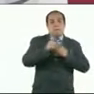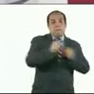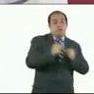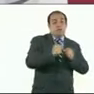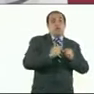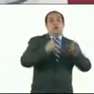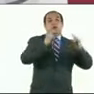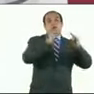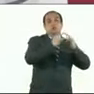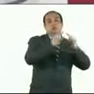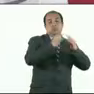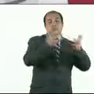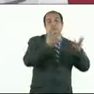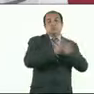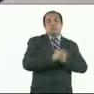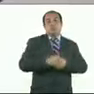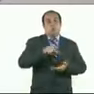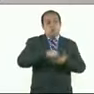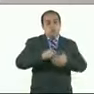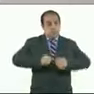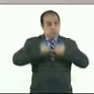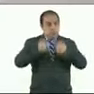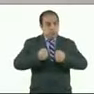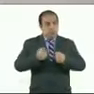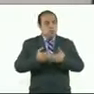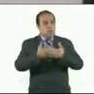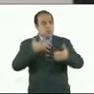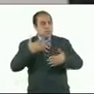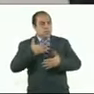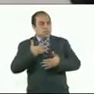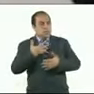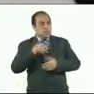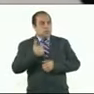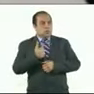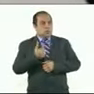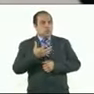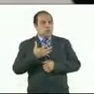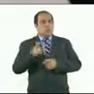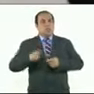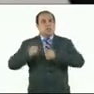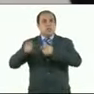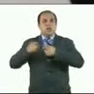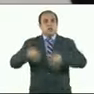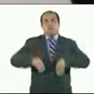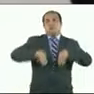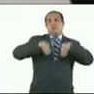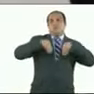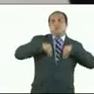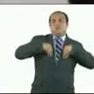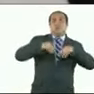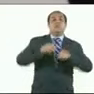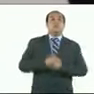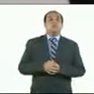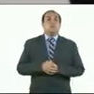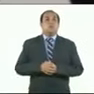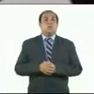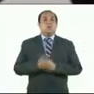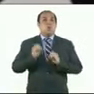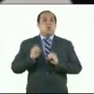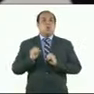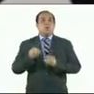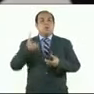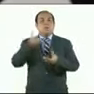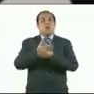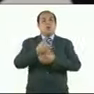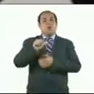seguro. ¿Había en otras ocasiones repartir cobijas, sí, incluso que acudieran a